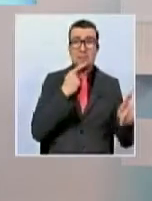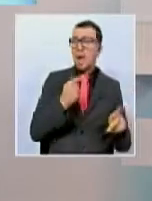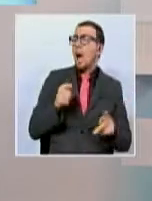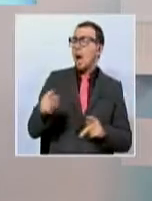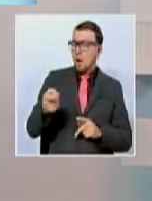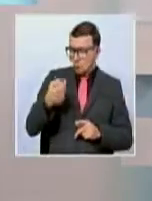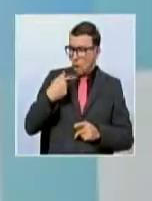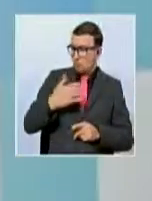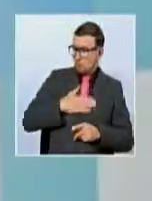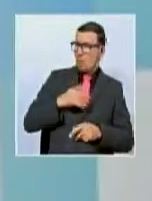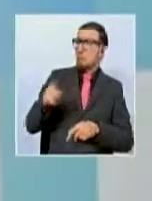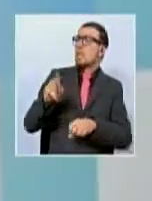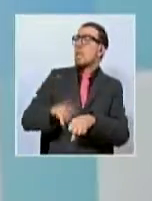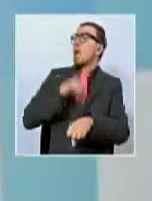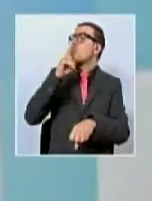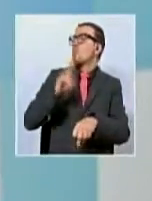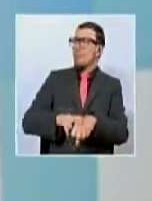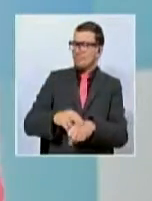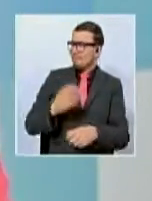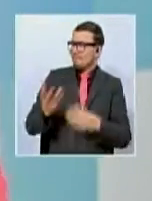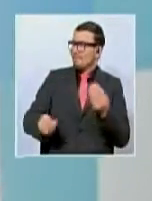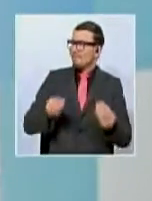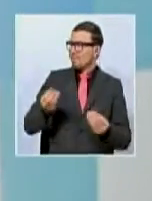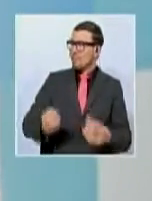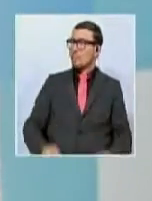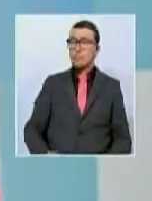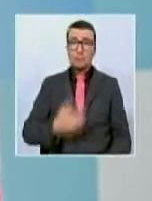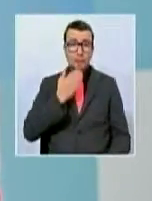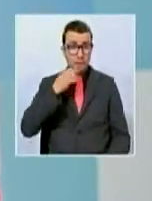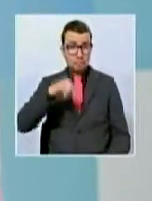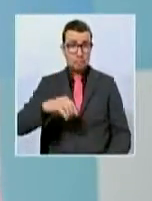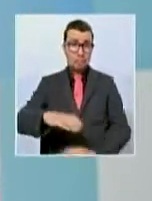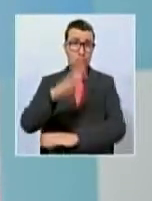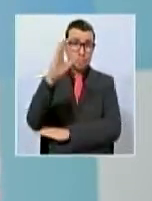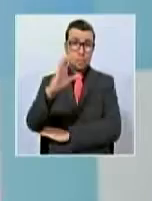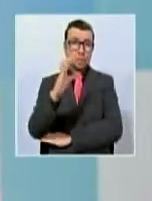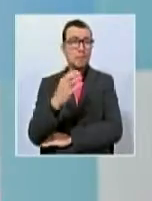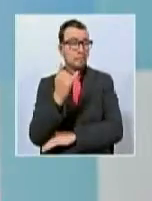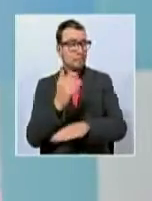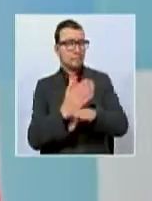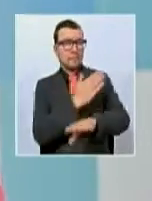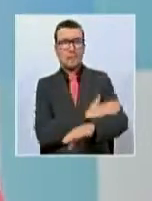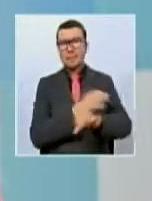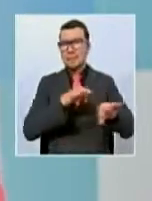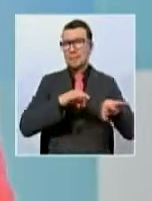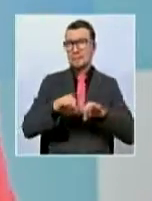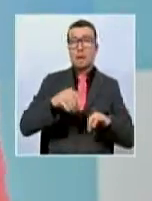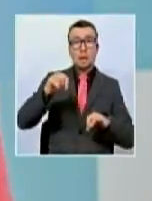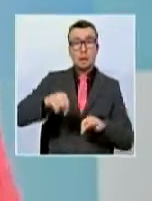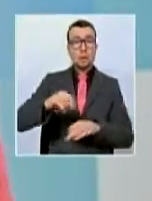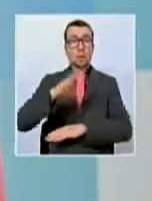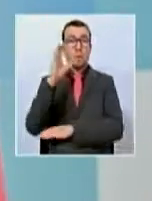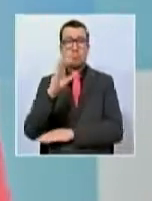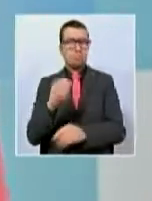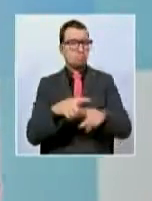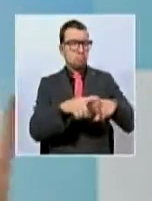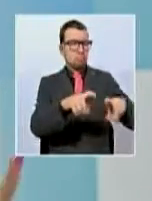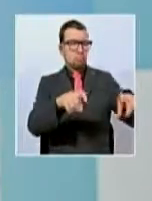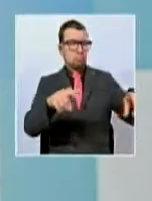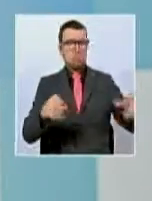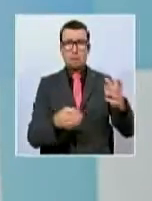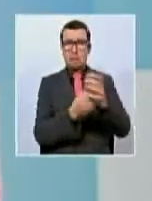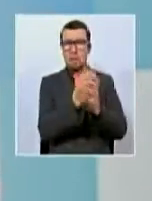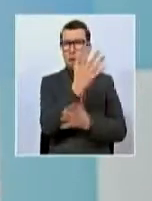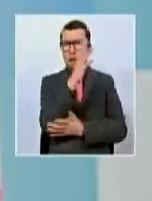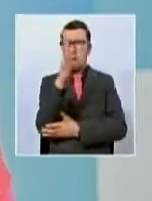natural? Definitivamente hay que partir del hecho de que Colombia, como lo hablábamos, por ser un país con tanta biodiversidad, ser